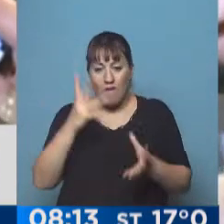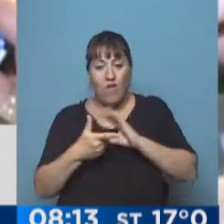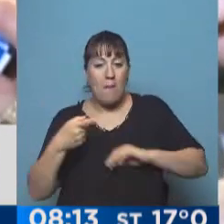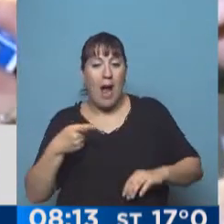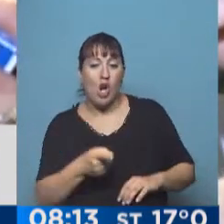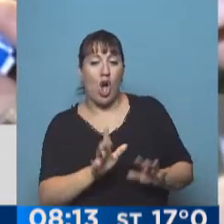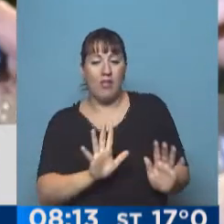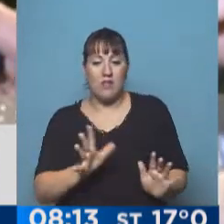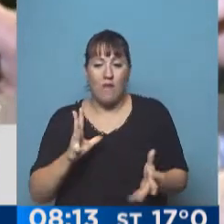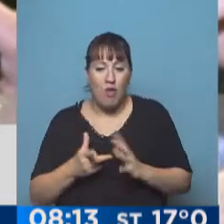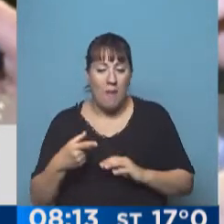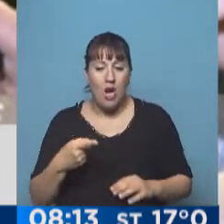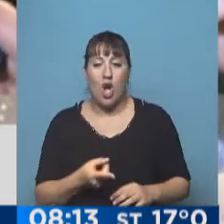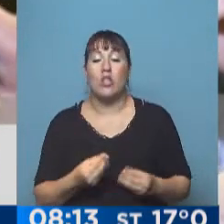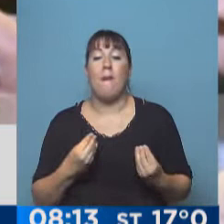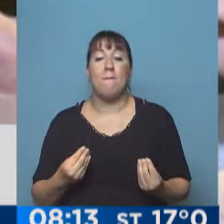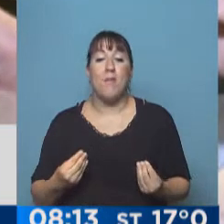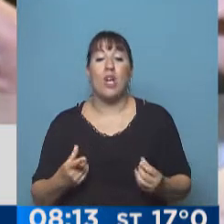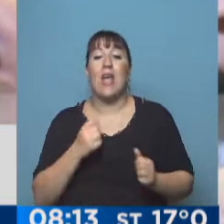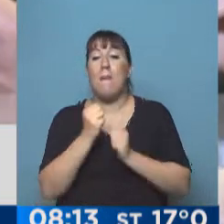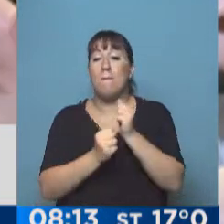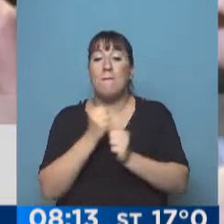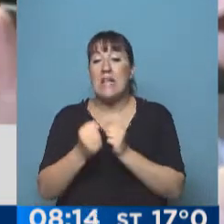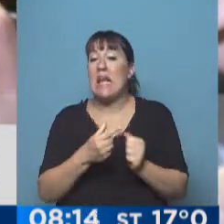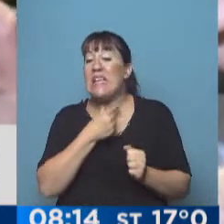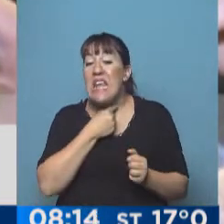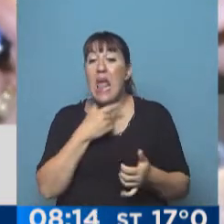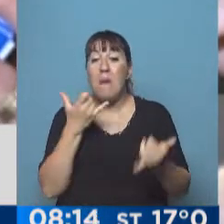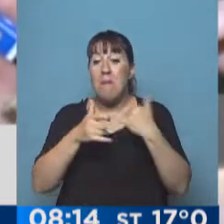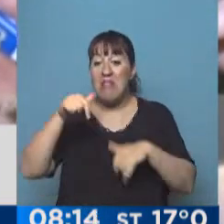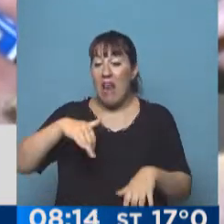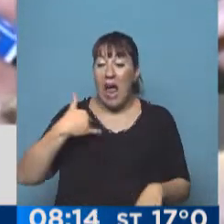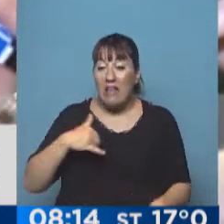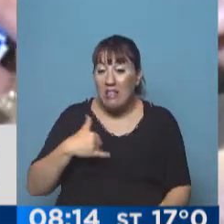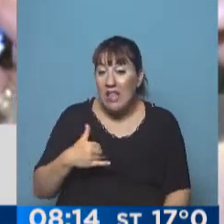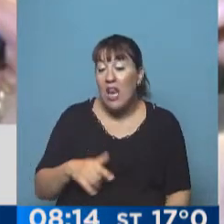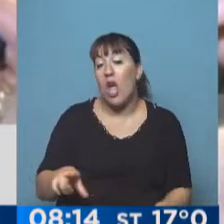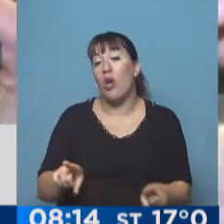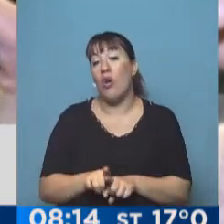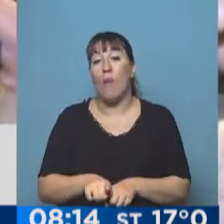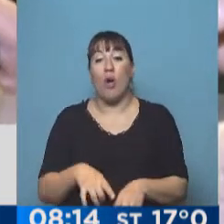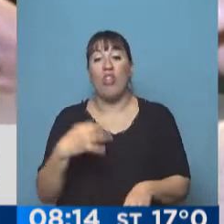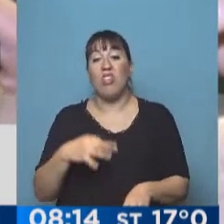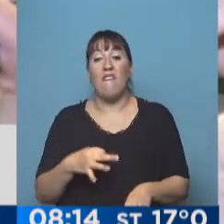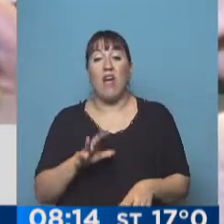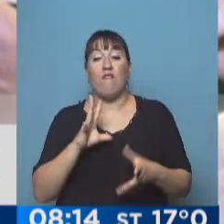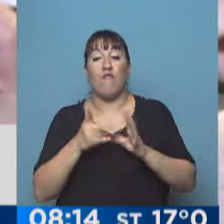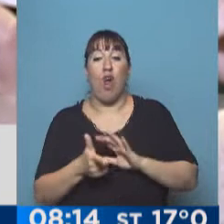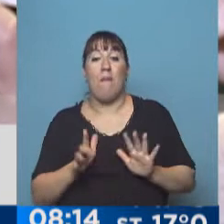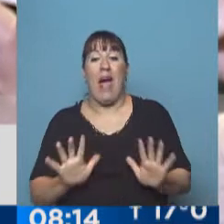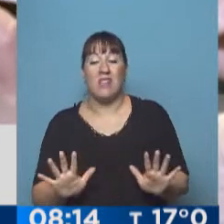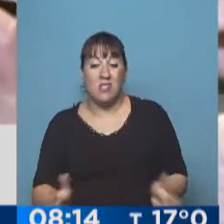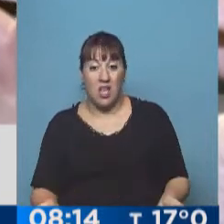jurídica porque impide que las empresas que quieran invertir en argentina lo hagan en esos meses terminó en ese marco